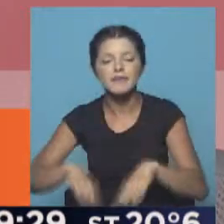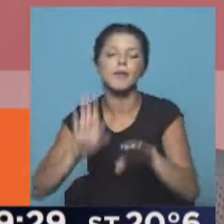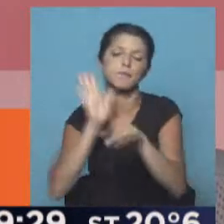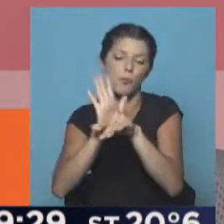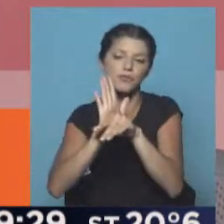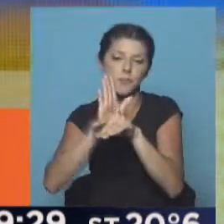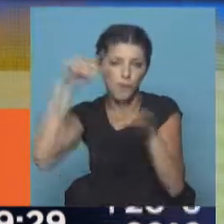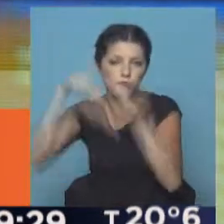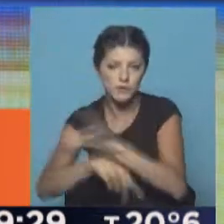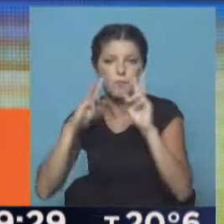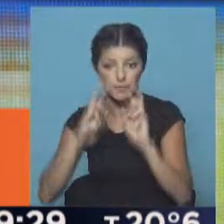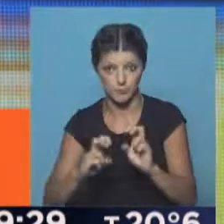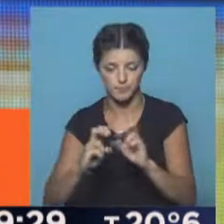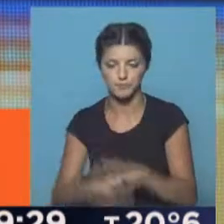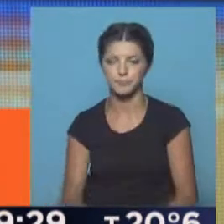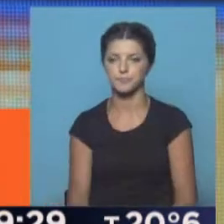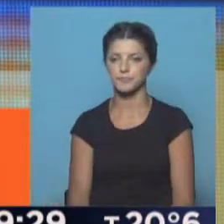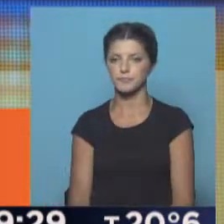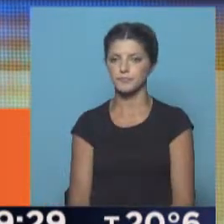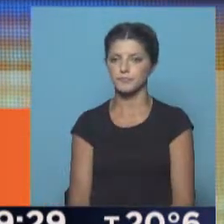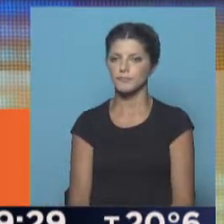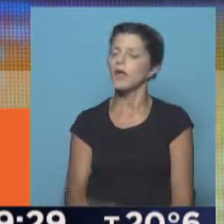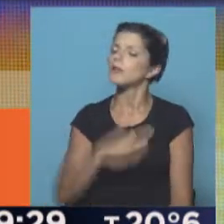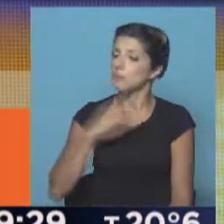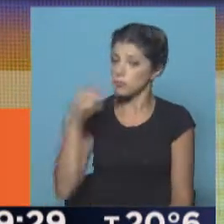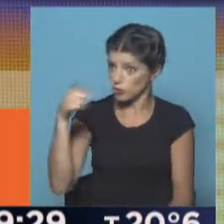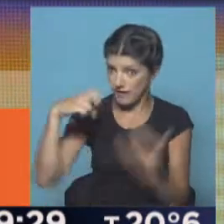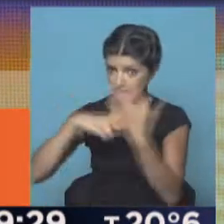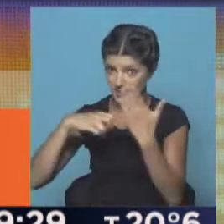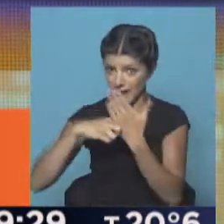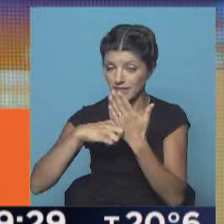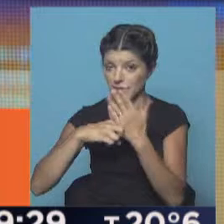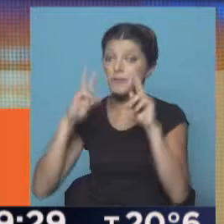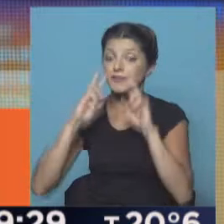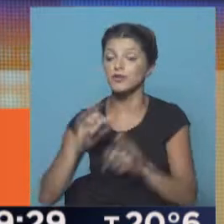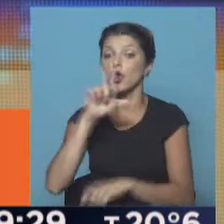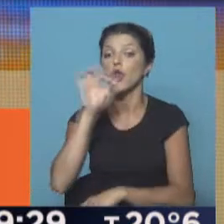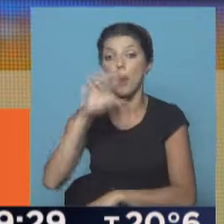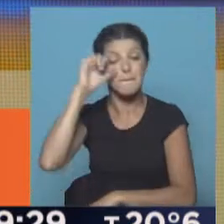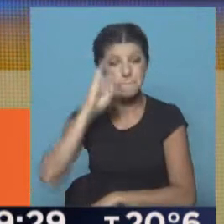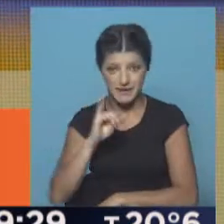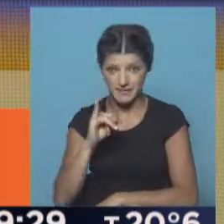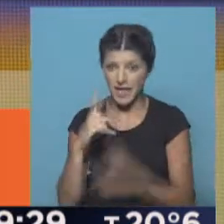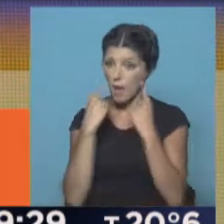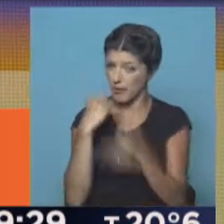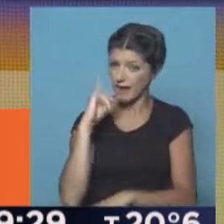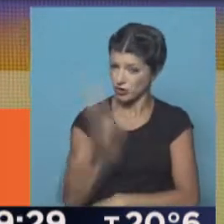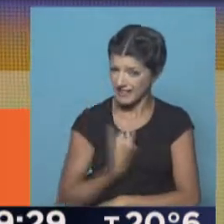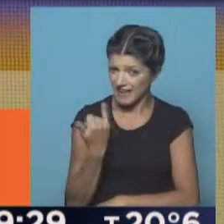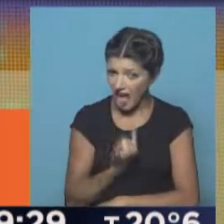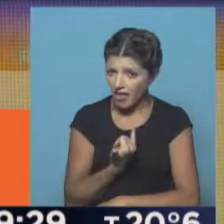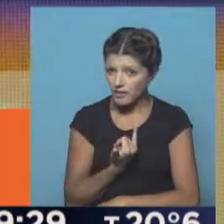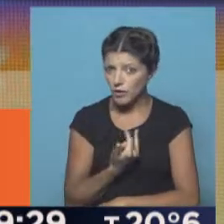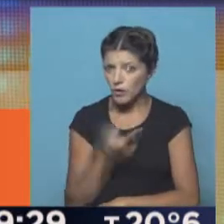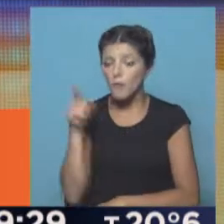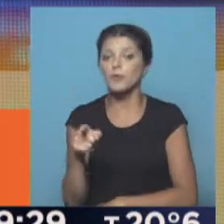Entonces, justamente hablando de este tema, fiscal, usted es fiscal de la causa López, por ejemplo. Así es. Hay una autocrítica porque ustedes no habían avanzado en esa causa hasta que no aparecieron